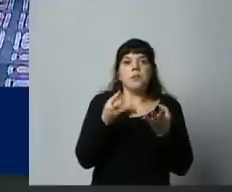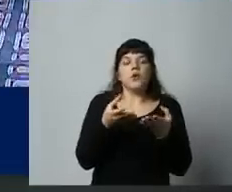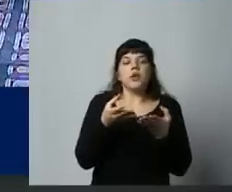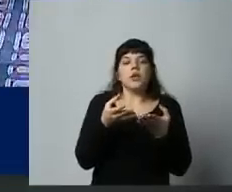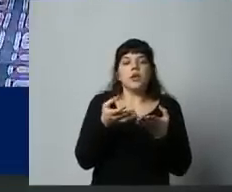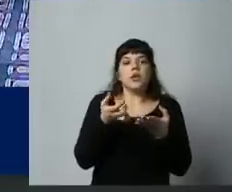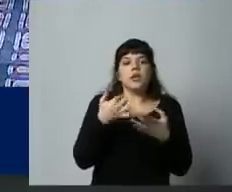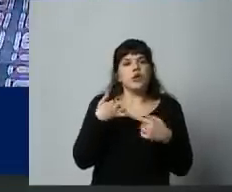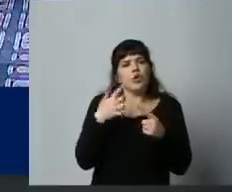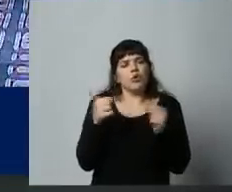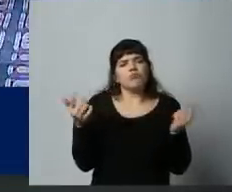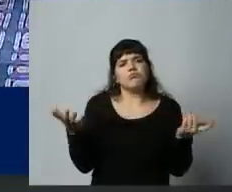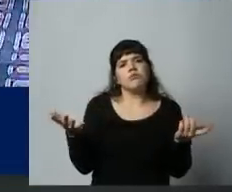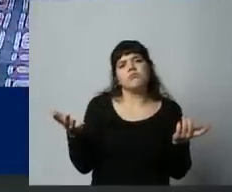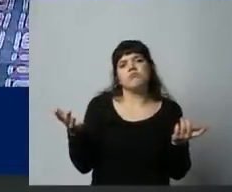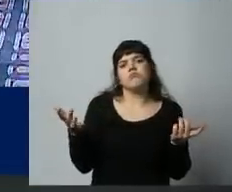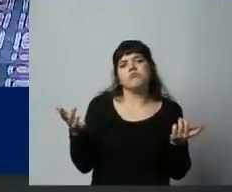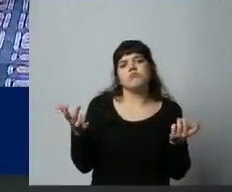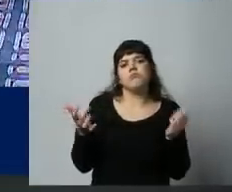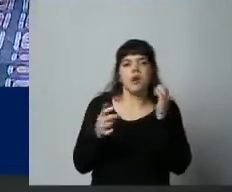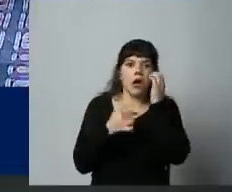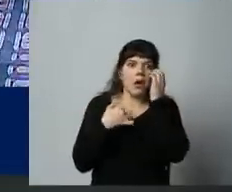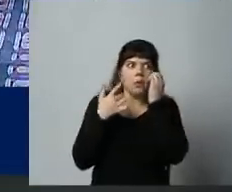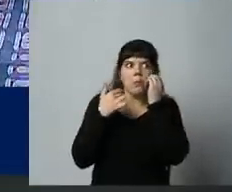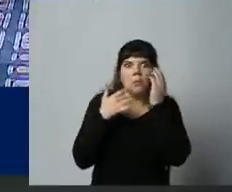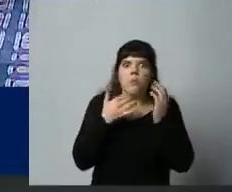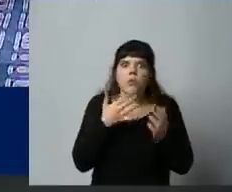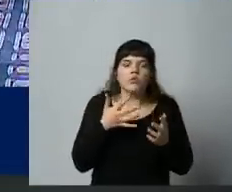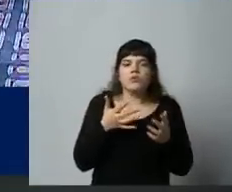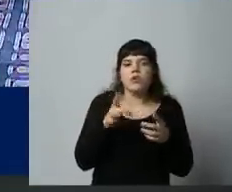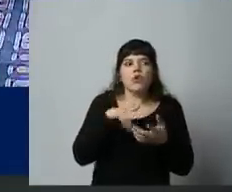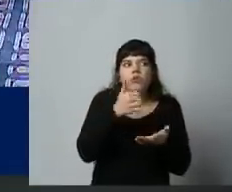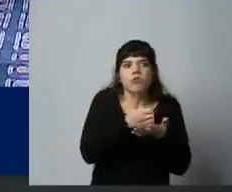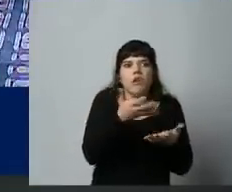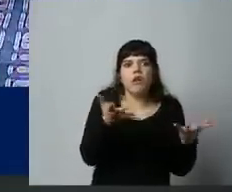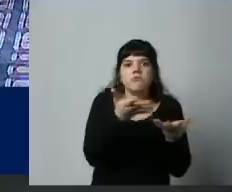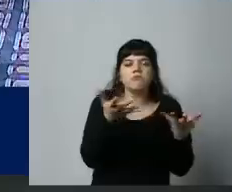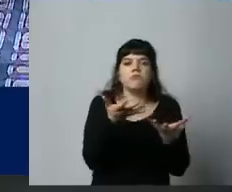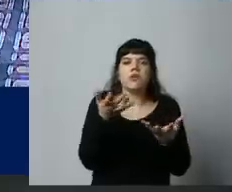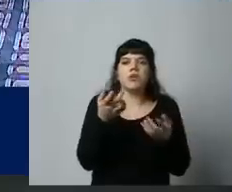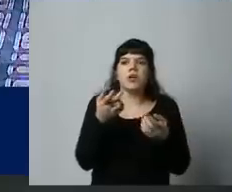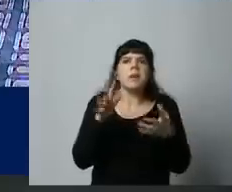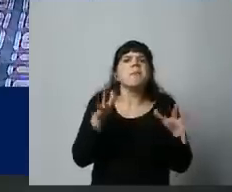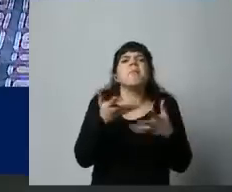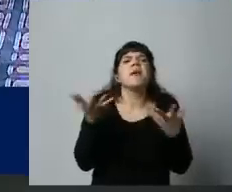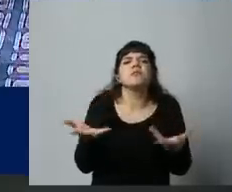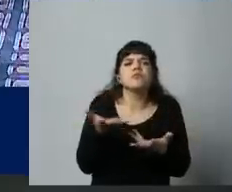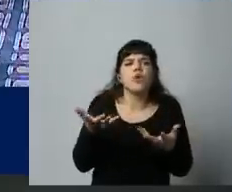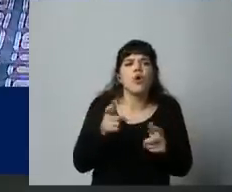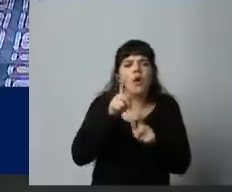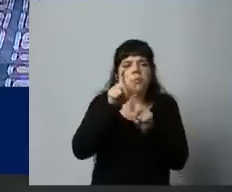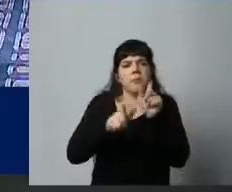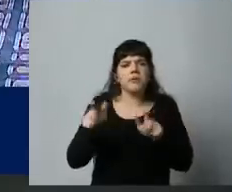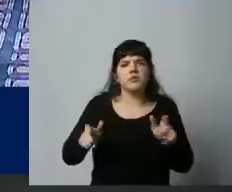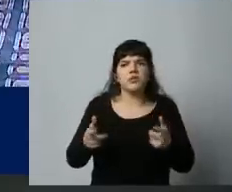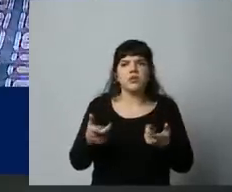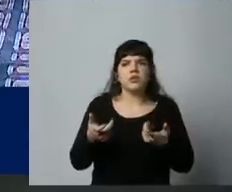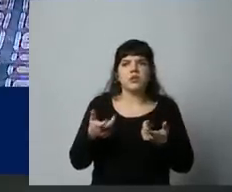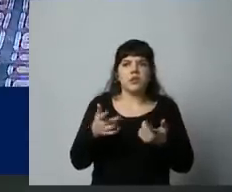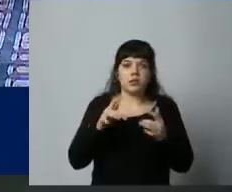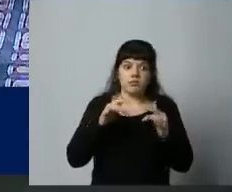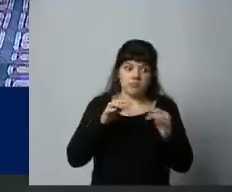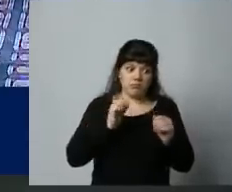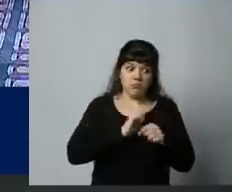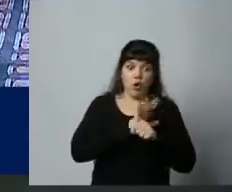una cosa que me me parece que no está no tiene mucha visibilidad pero que es muy importante Qué pasó con la gente por ejemplo que